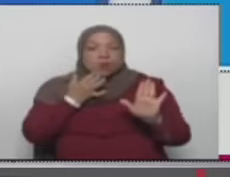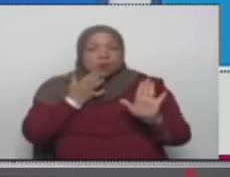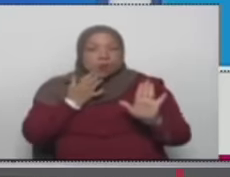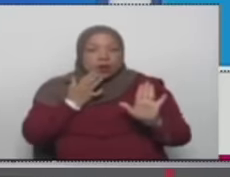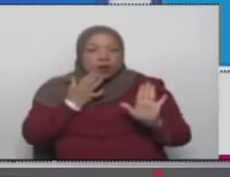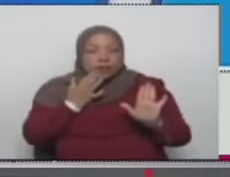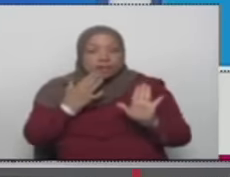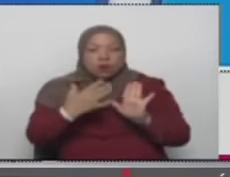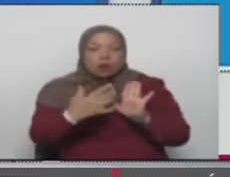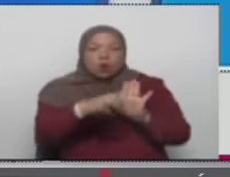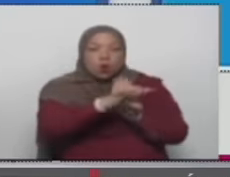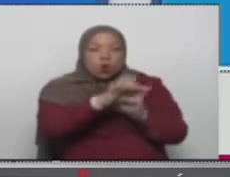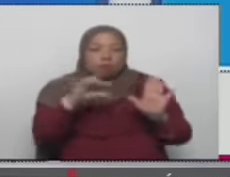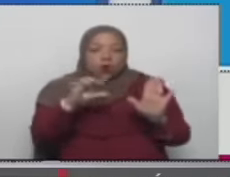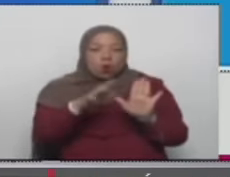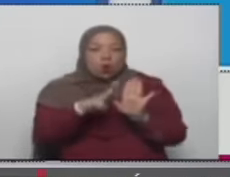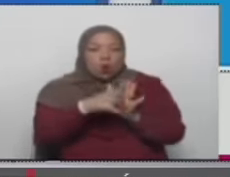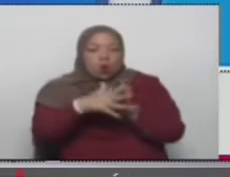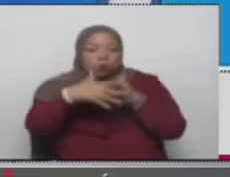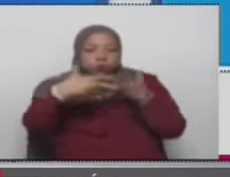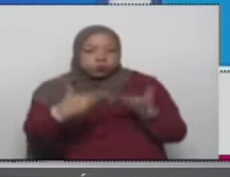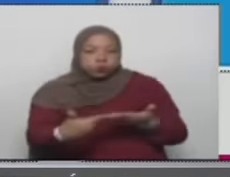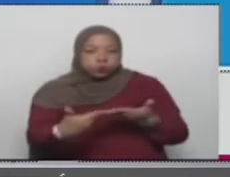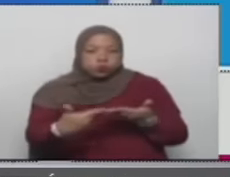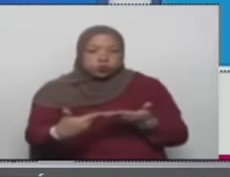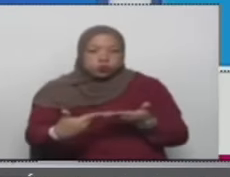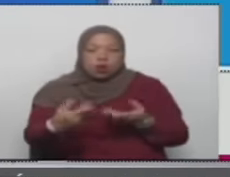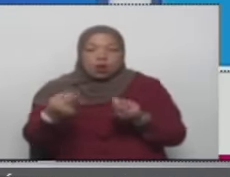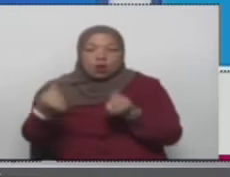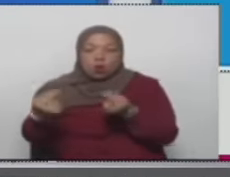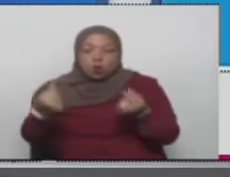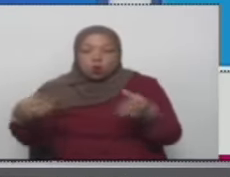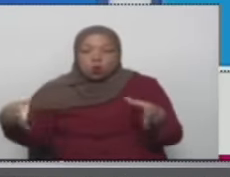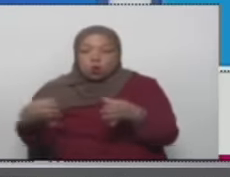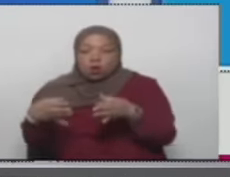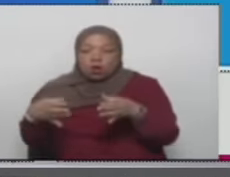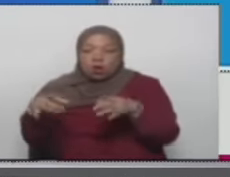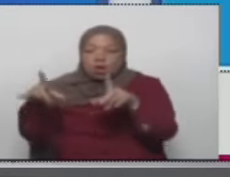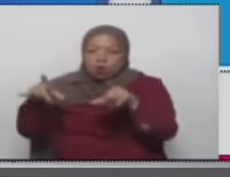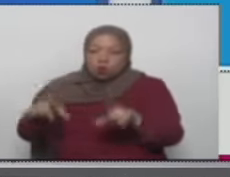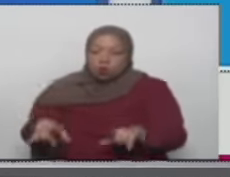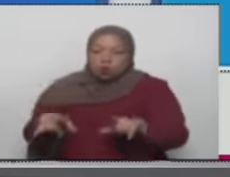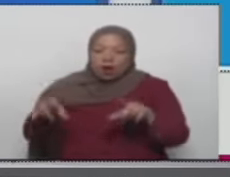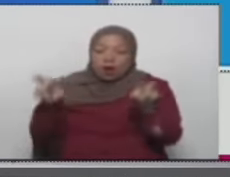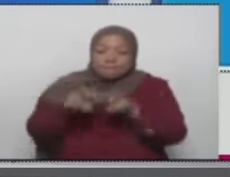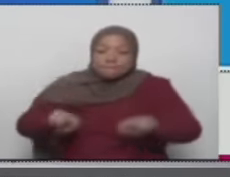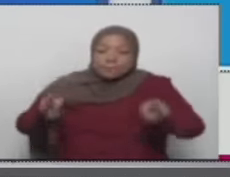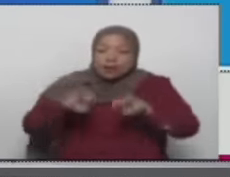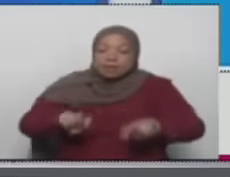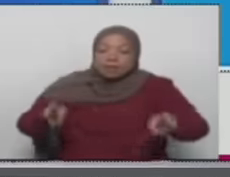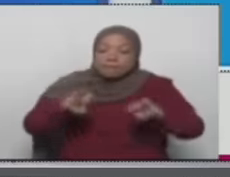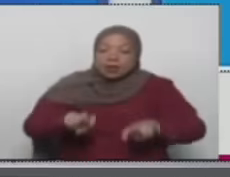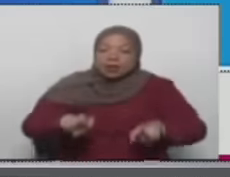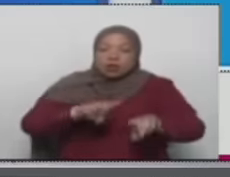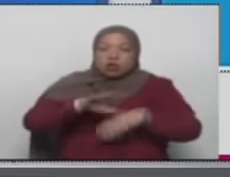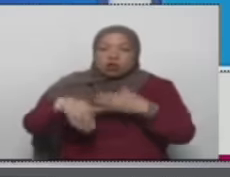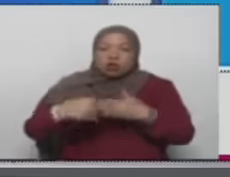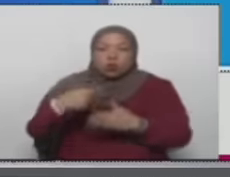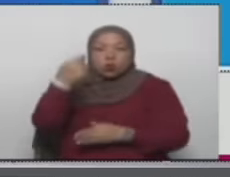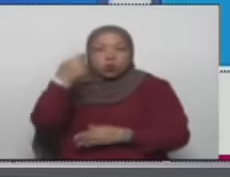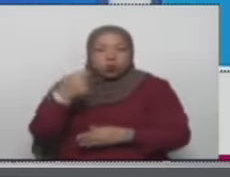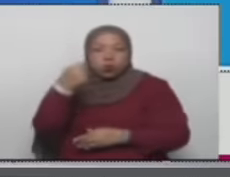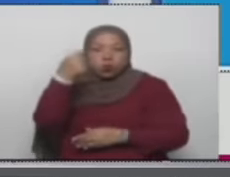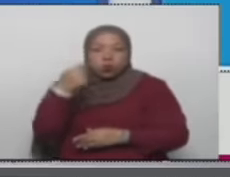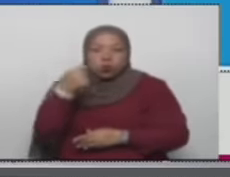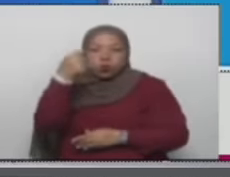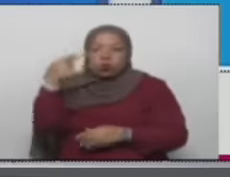Económica tenía un texto aprobado, lo mandaba a la Comisión Constitucional y luego en la plenaria todos los días lo